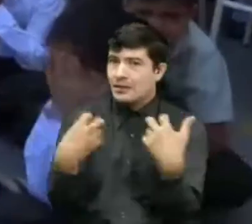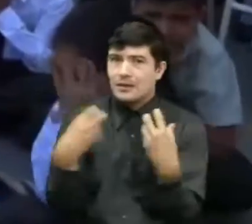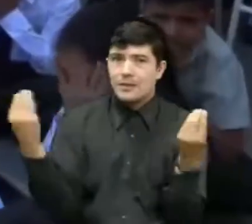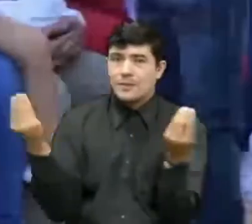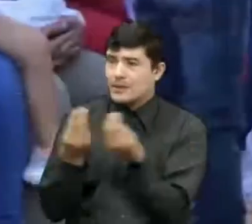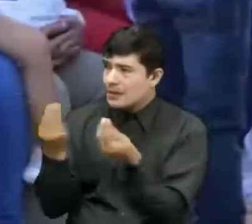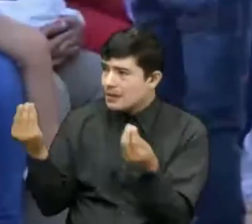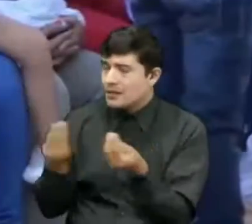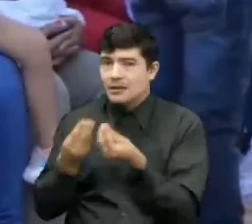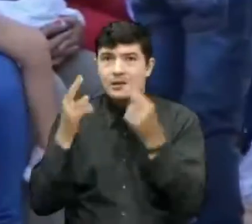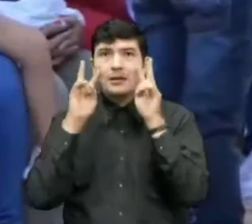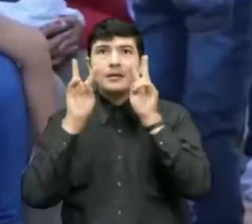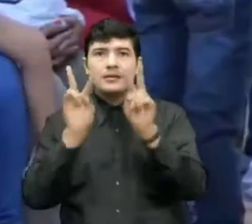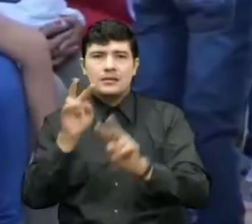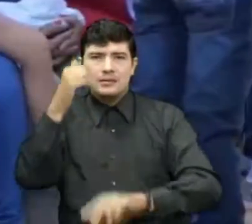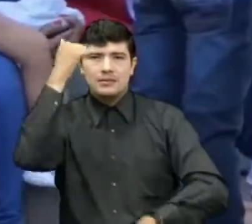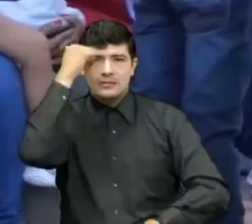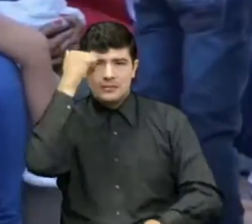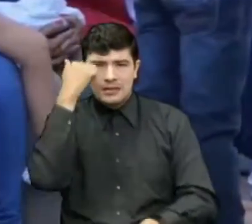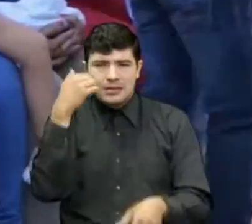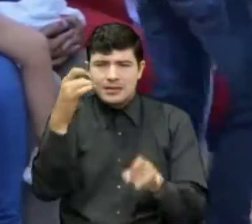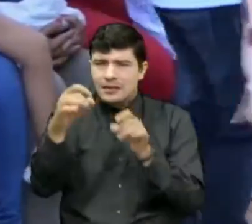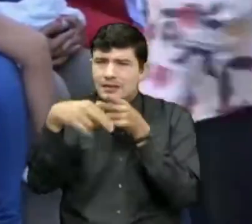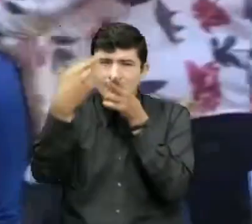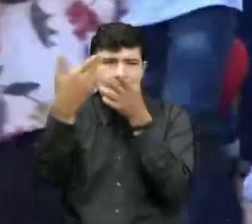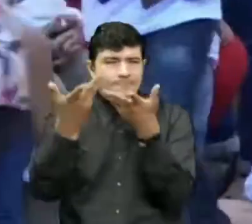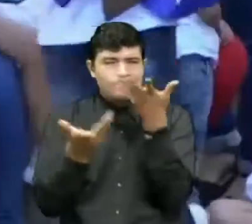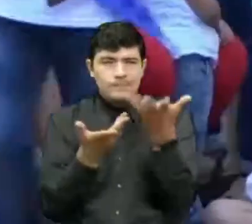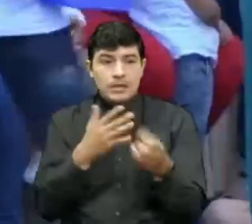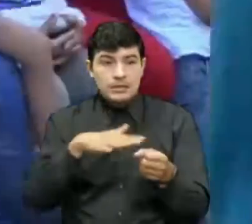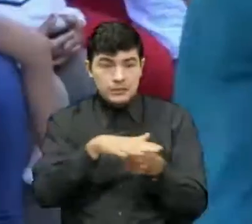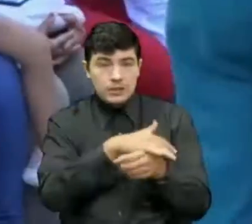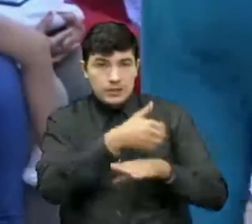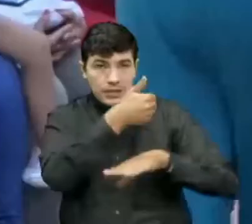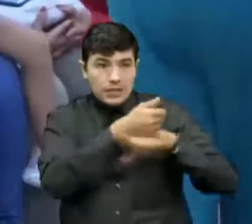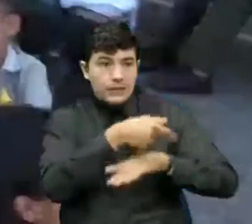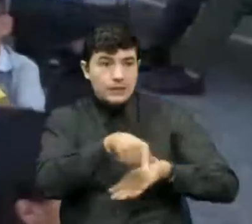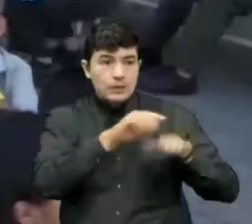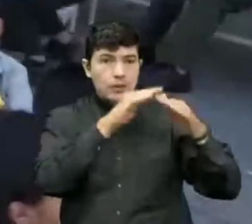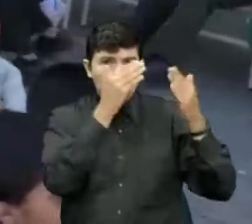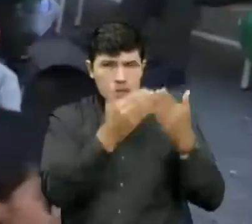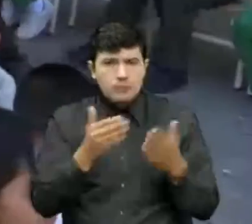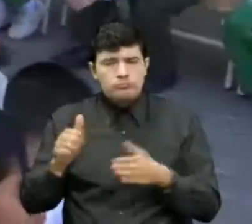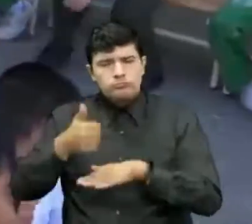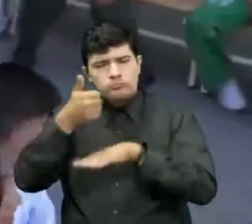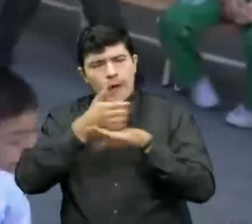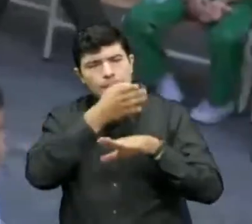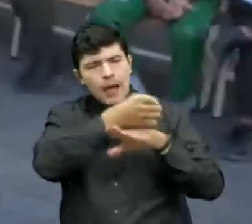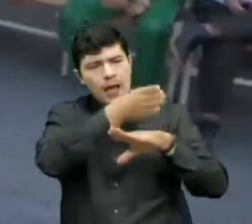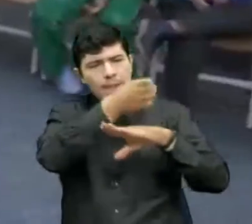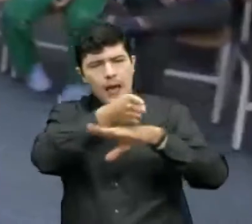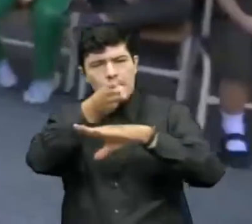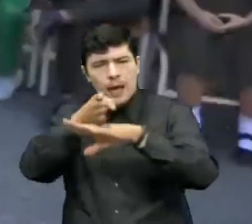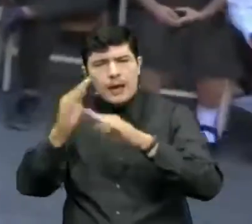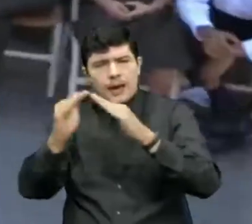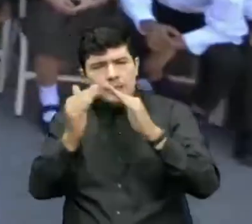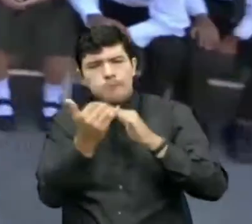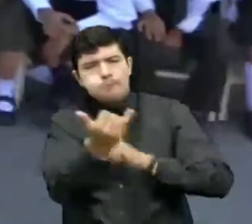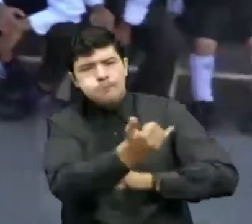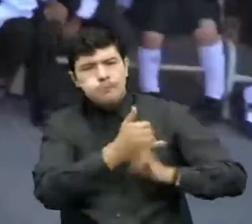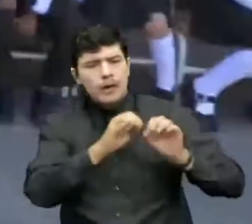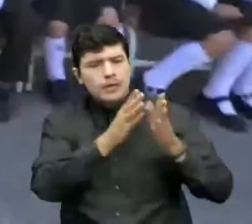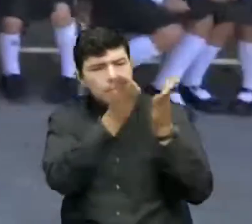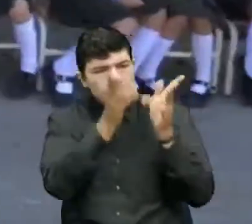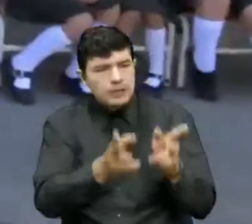sus compañeros de clase debido a la situación las directivas del colegio ni serán una visita a casa a casa de estos estudiantes para llegar a un acuerdo